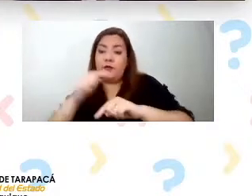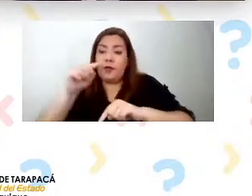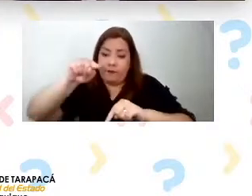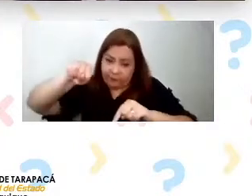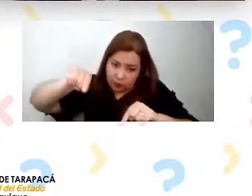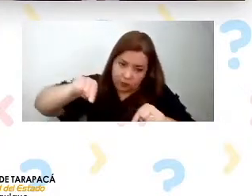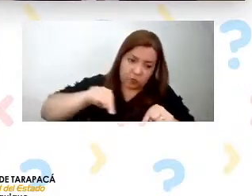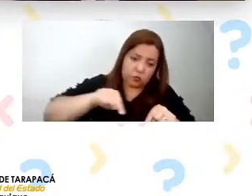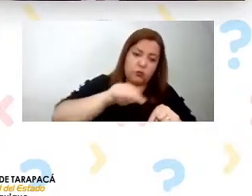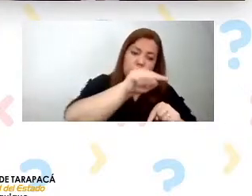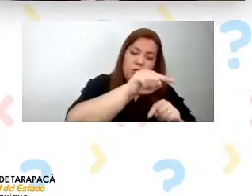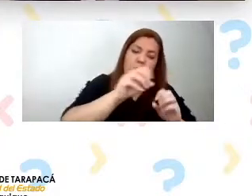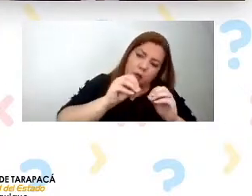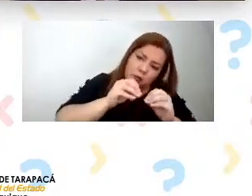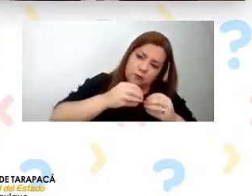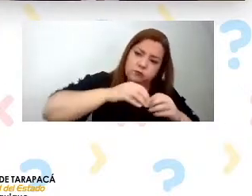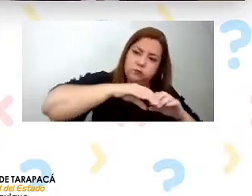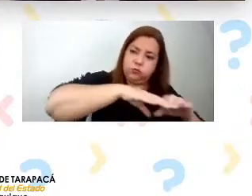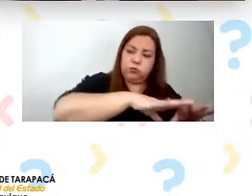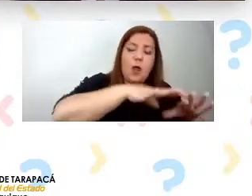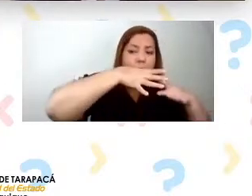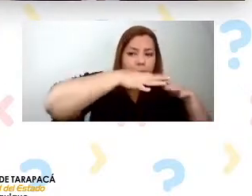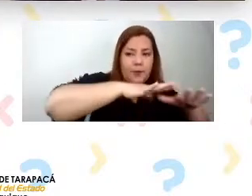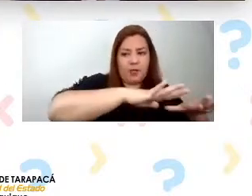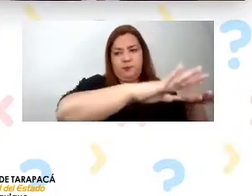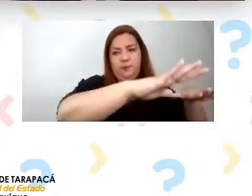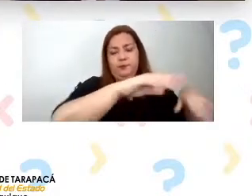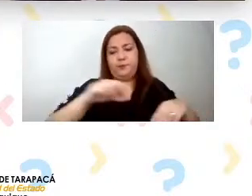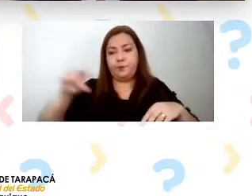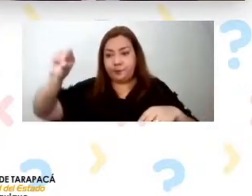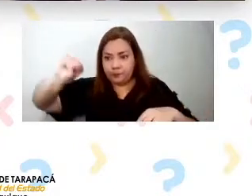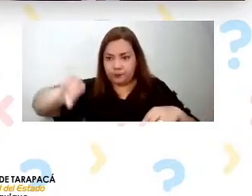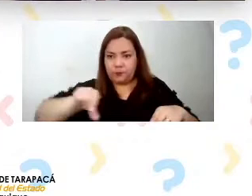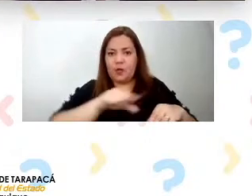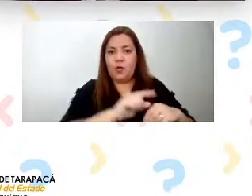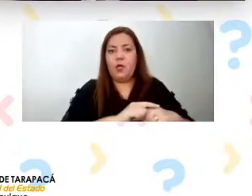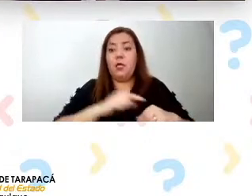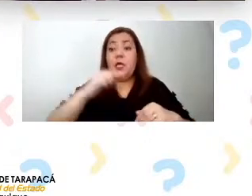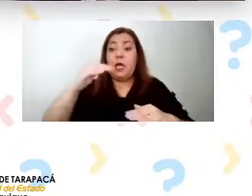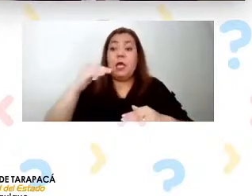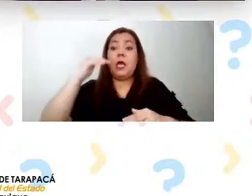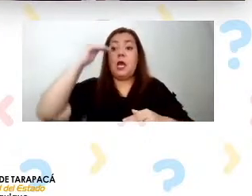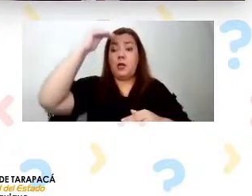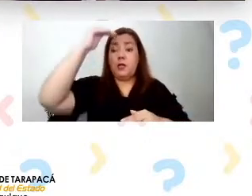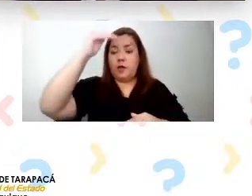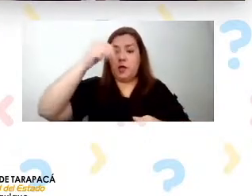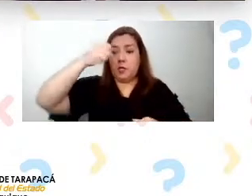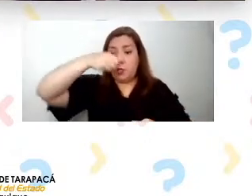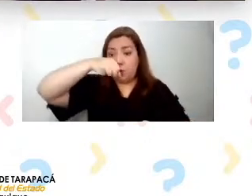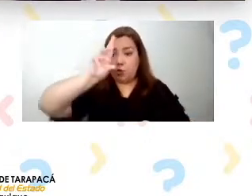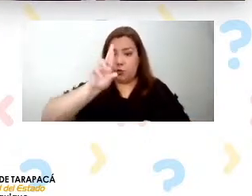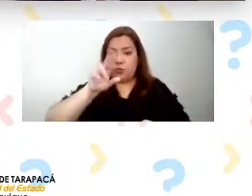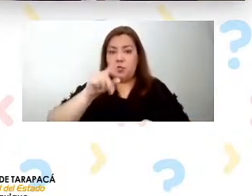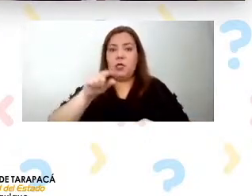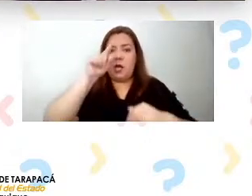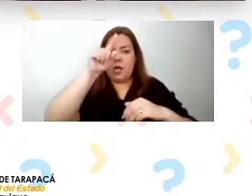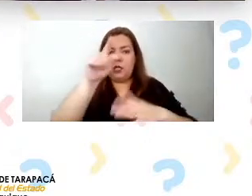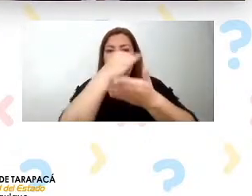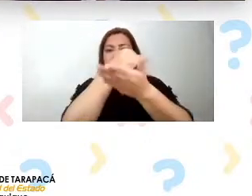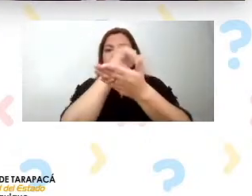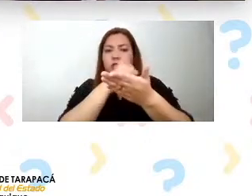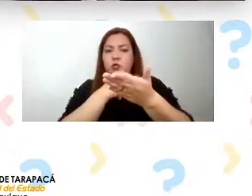sector. En el lado del norte está la zona hidrográfica de Camarones